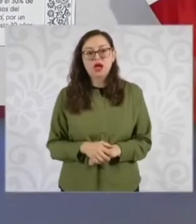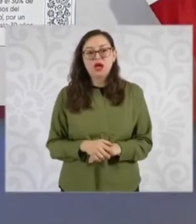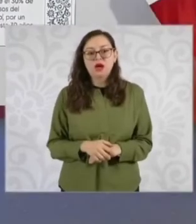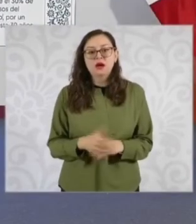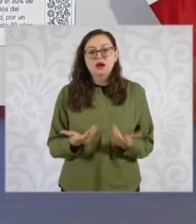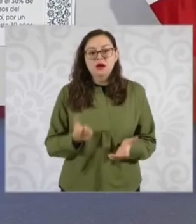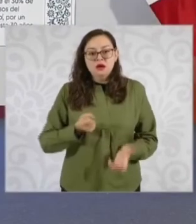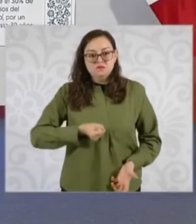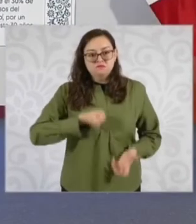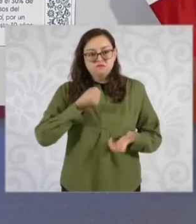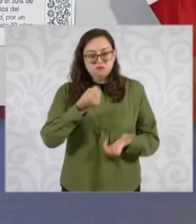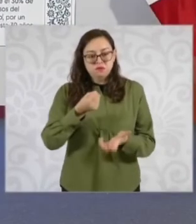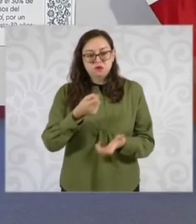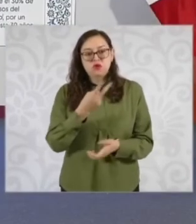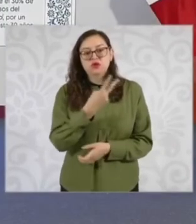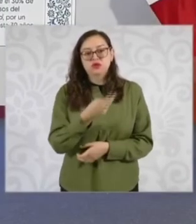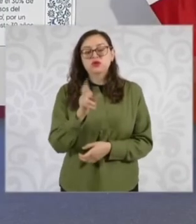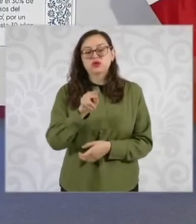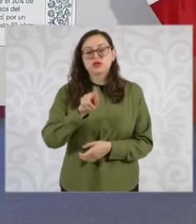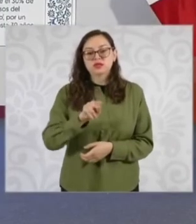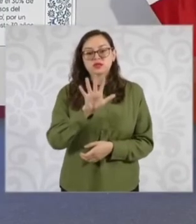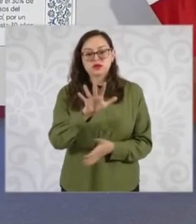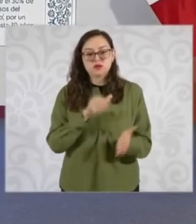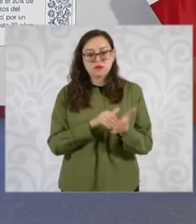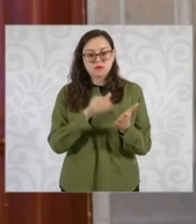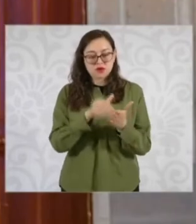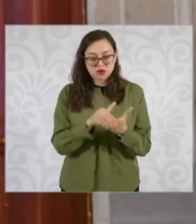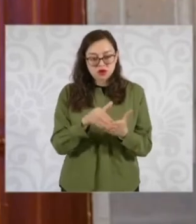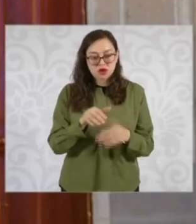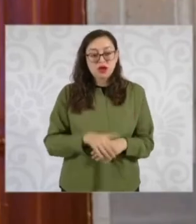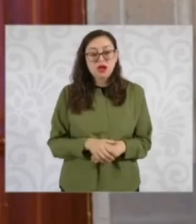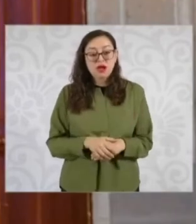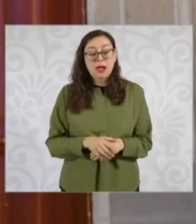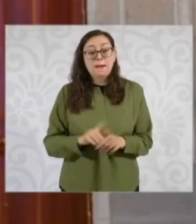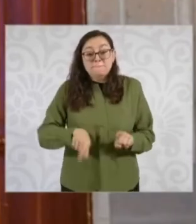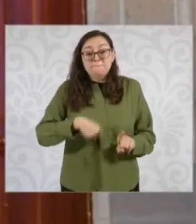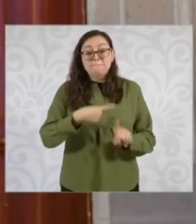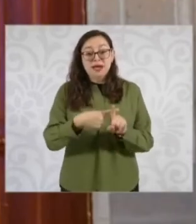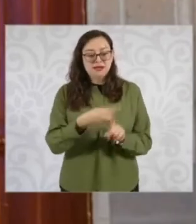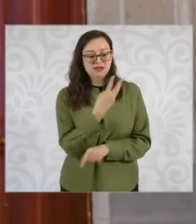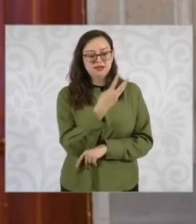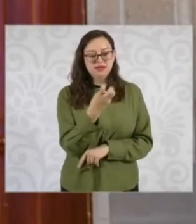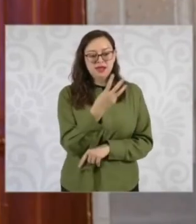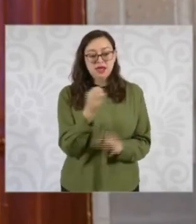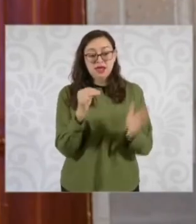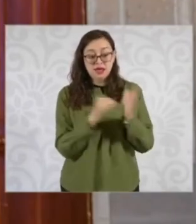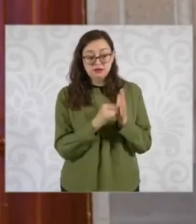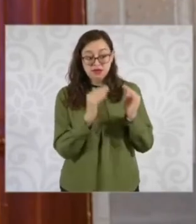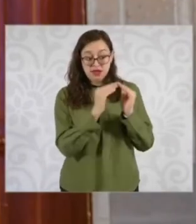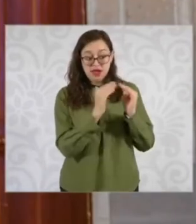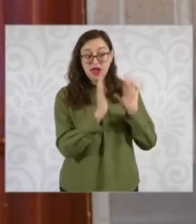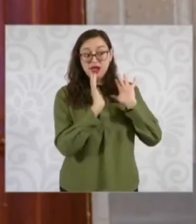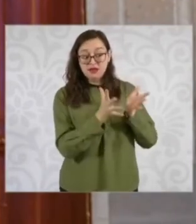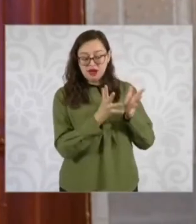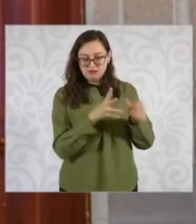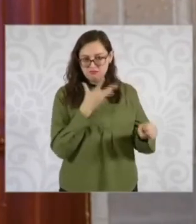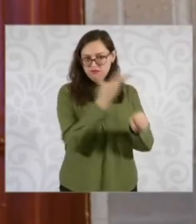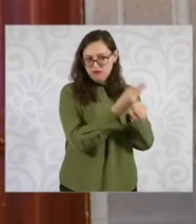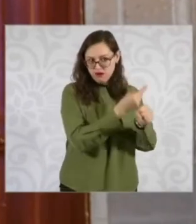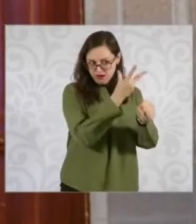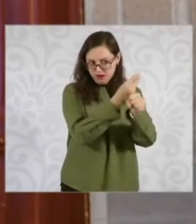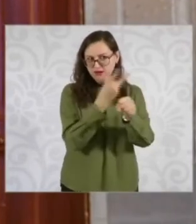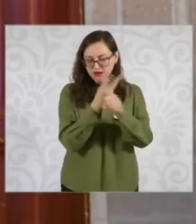285,000 millones de pesos y vamos a mejorar 300,000 viviendas con 15,000 millones de pesos.